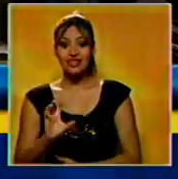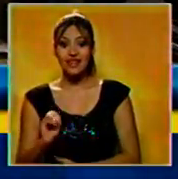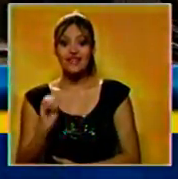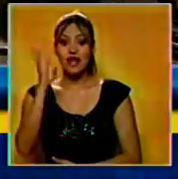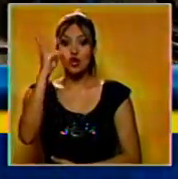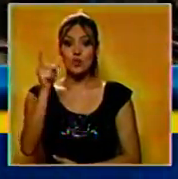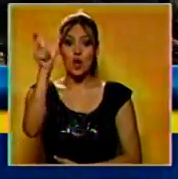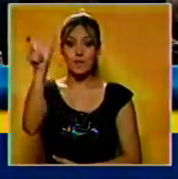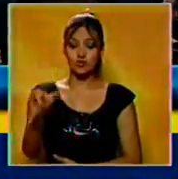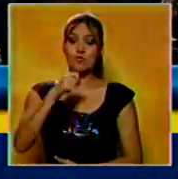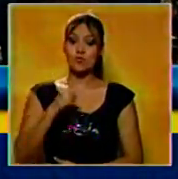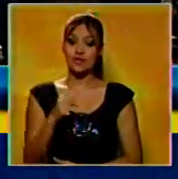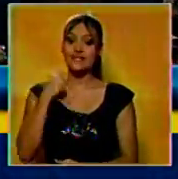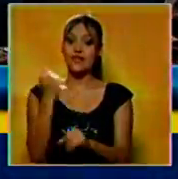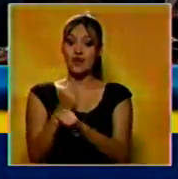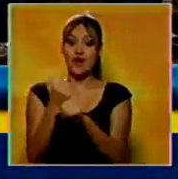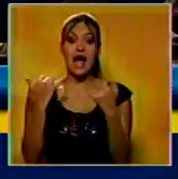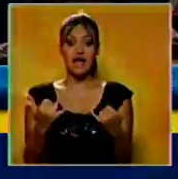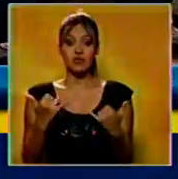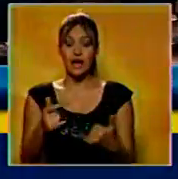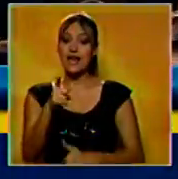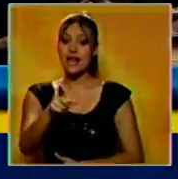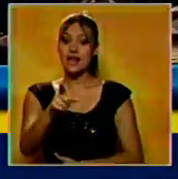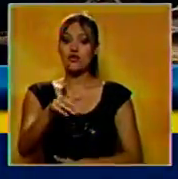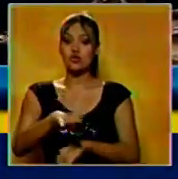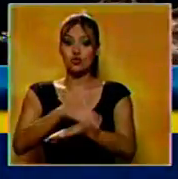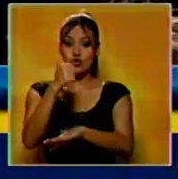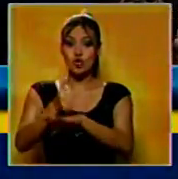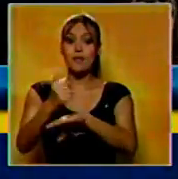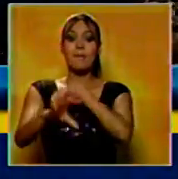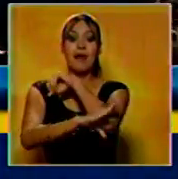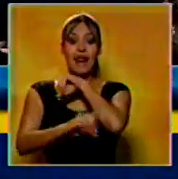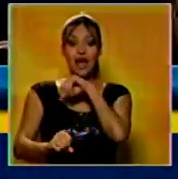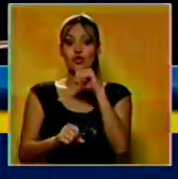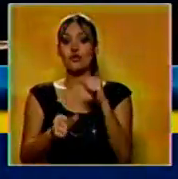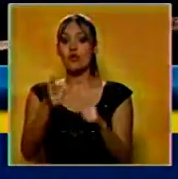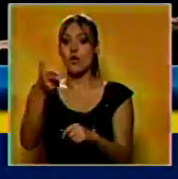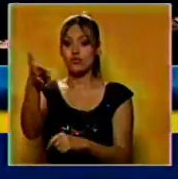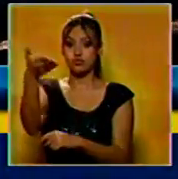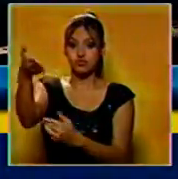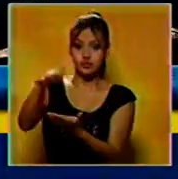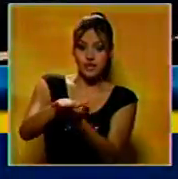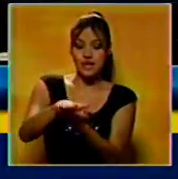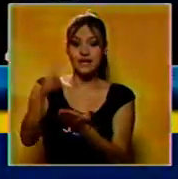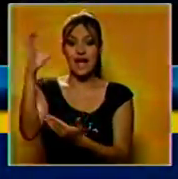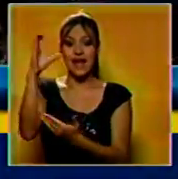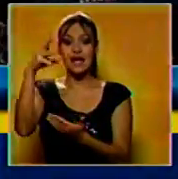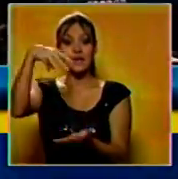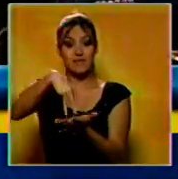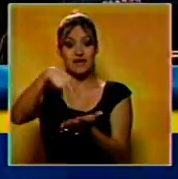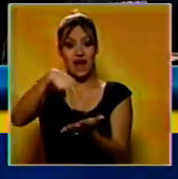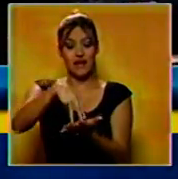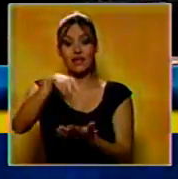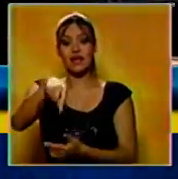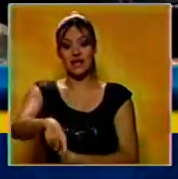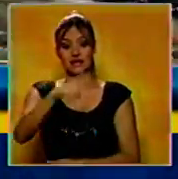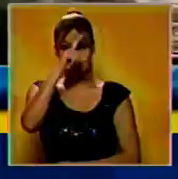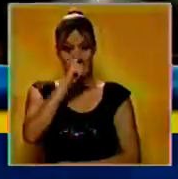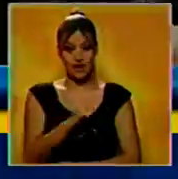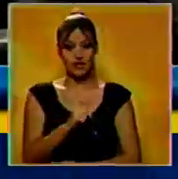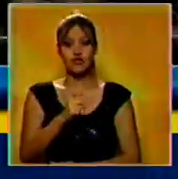de funcionarios policiales activos que han sido asesinados por la delincuencia en la Gran Caracas y el Estado Miranda en lo que va del